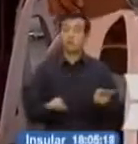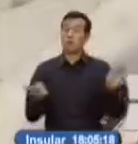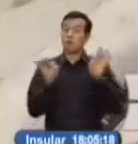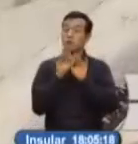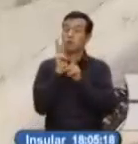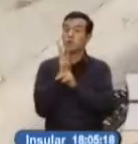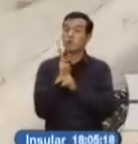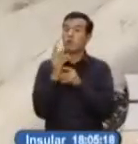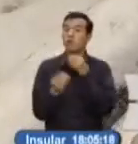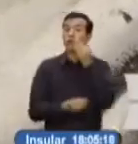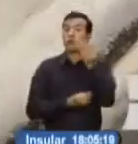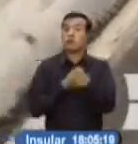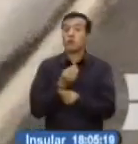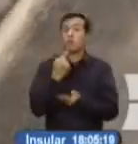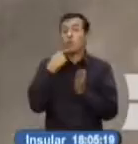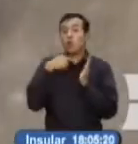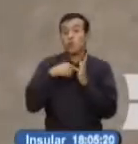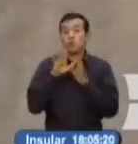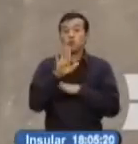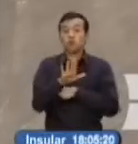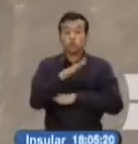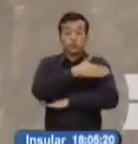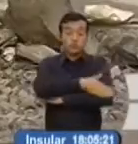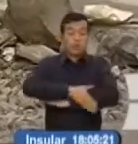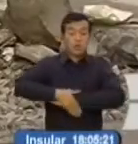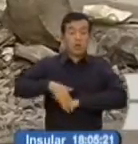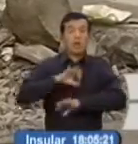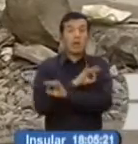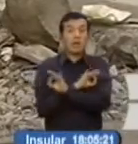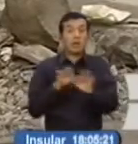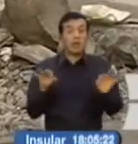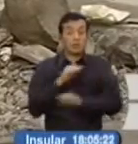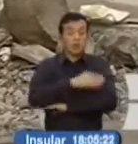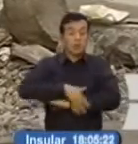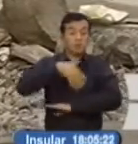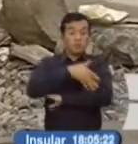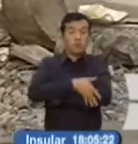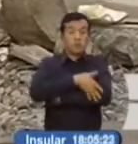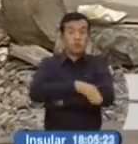evitarla es manteniendo limpias las aceras y drenajes